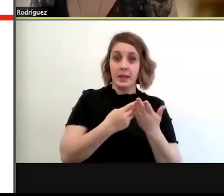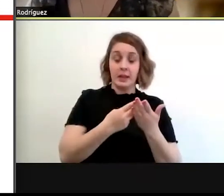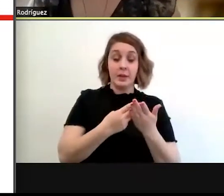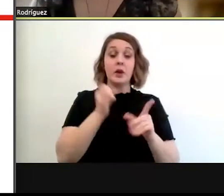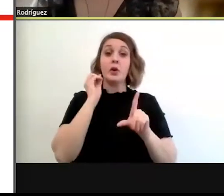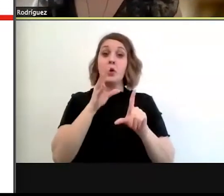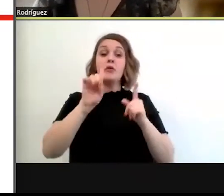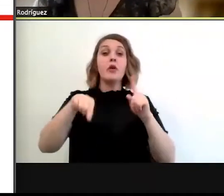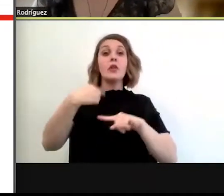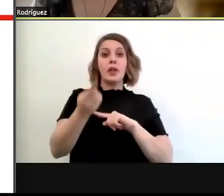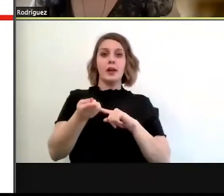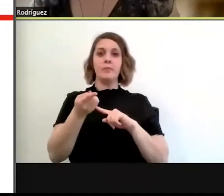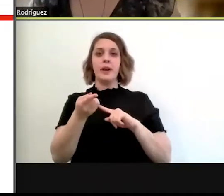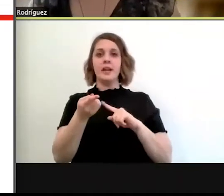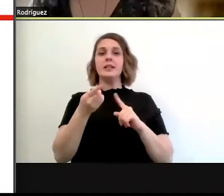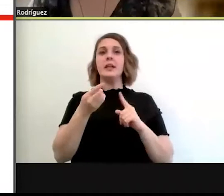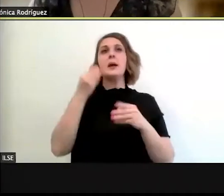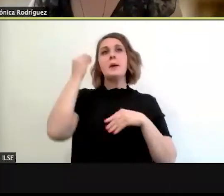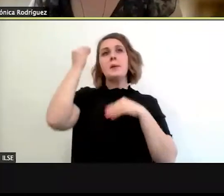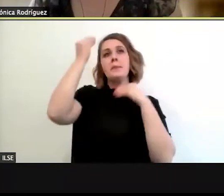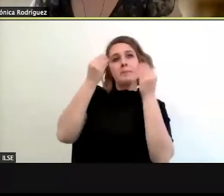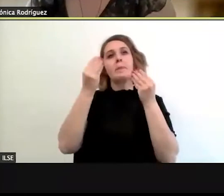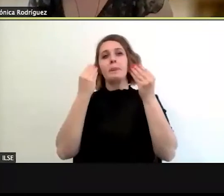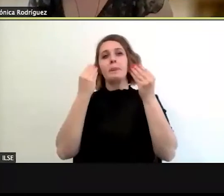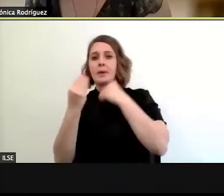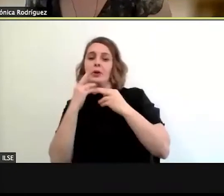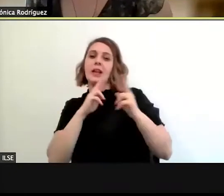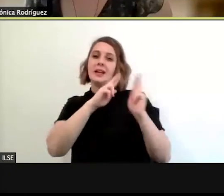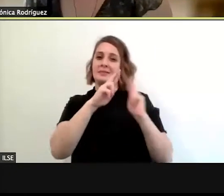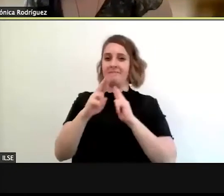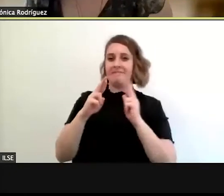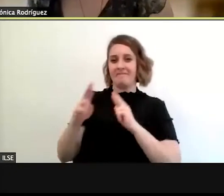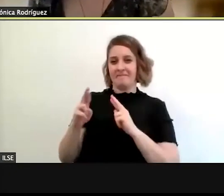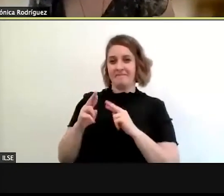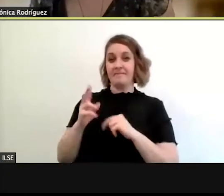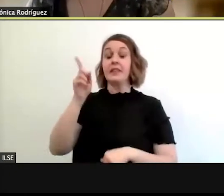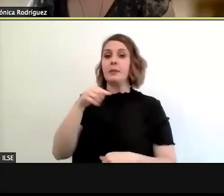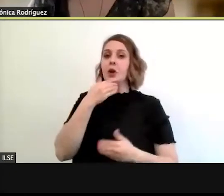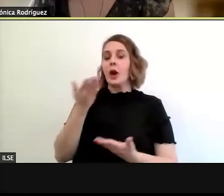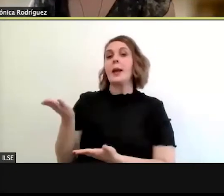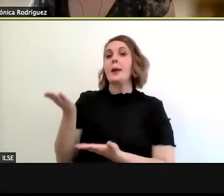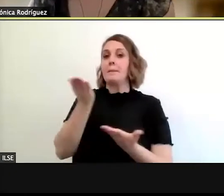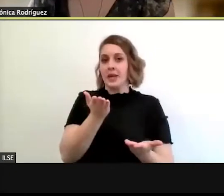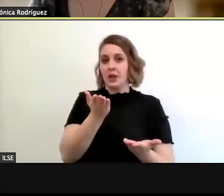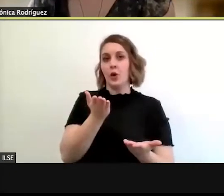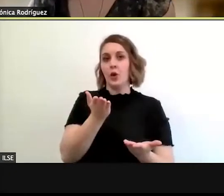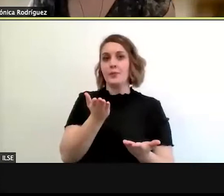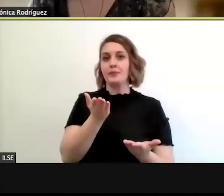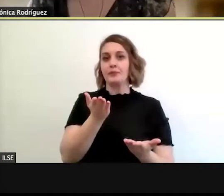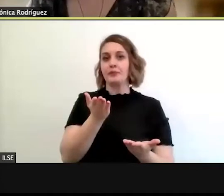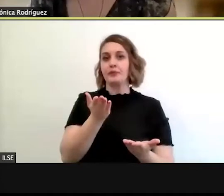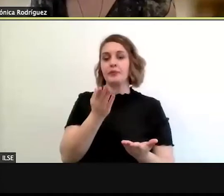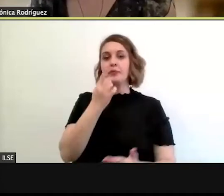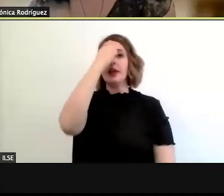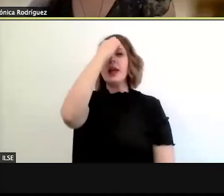vuestras cuestiones, vuestras reflexiones y os invito a hacerlo en el icono de